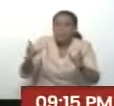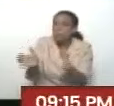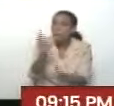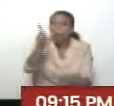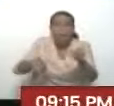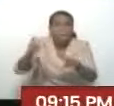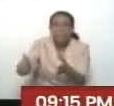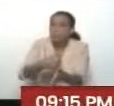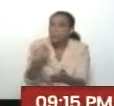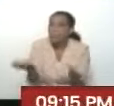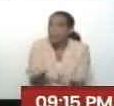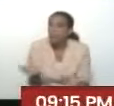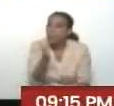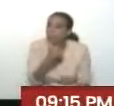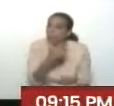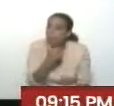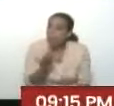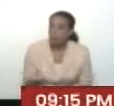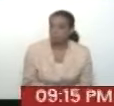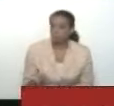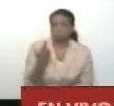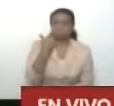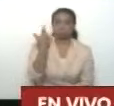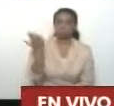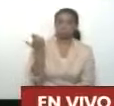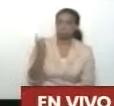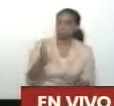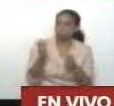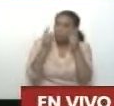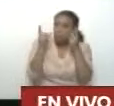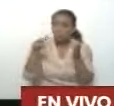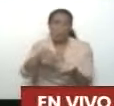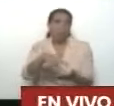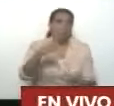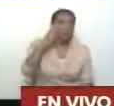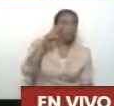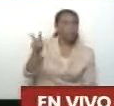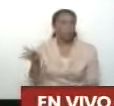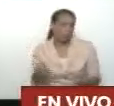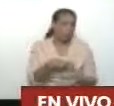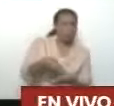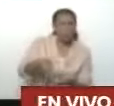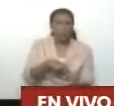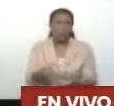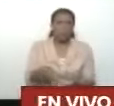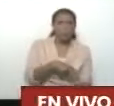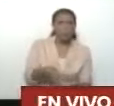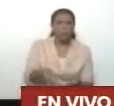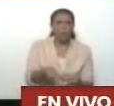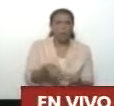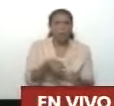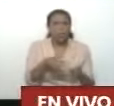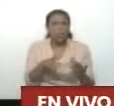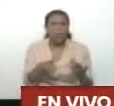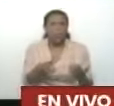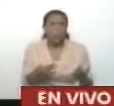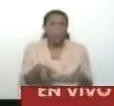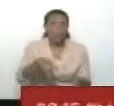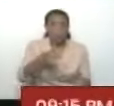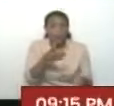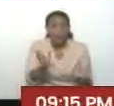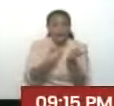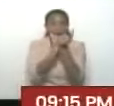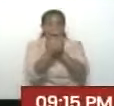donde no hay gente en las butacas? Eso es, y a mí me sorprendió muchísimo mientras yo bailaba. Cuando salgo cuando entro a camerinos